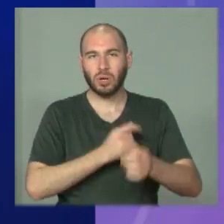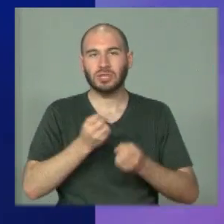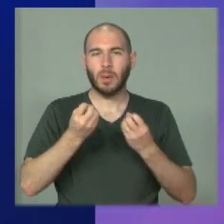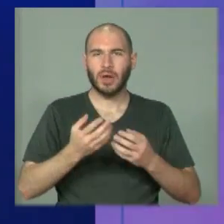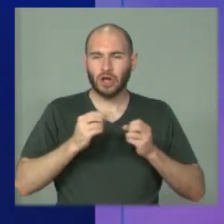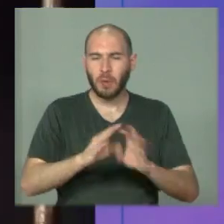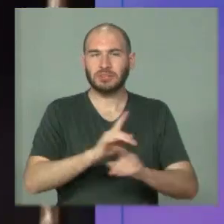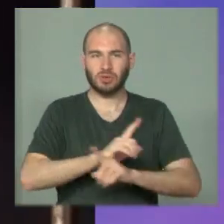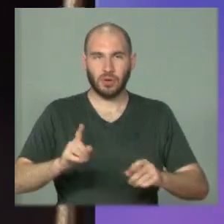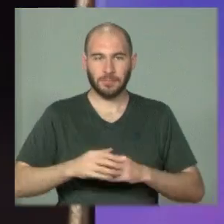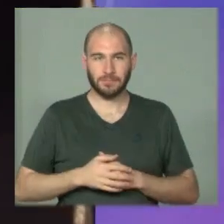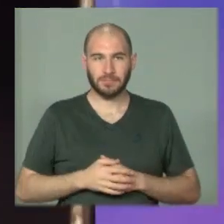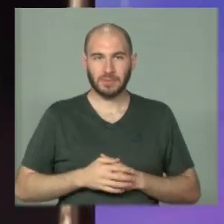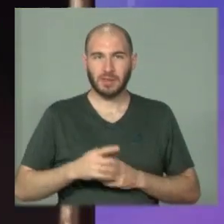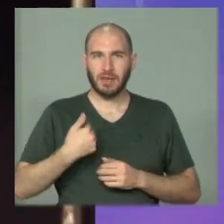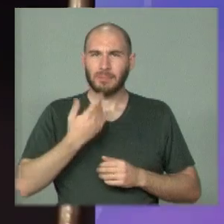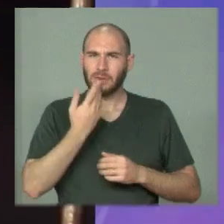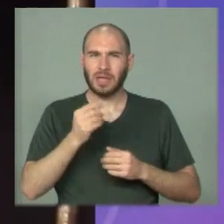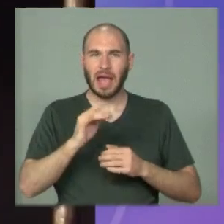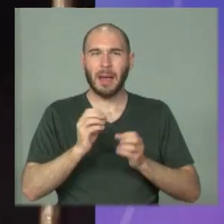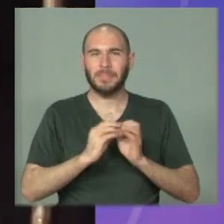razón de no emprender.